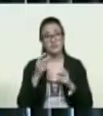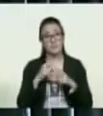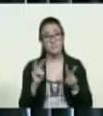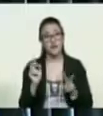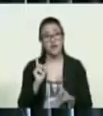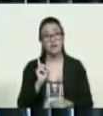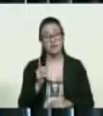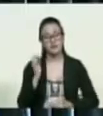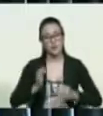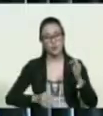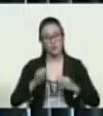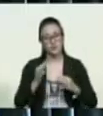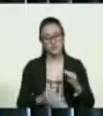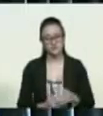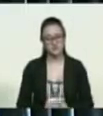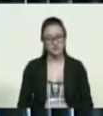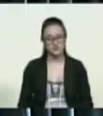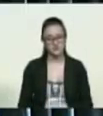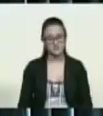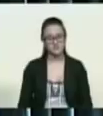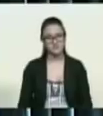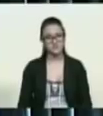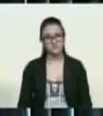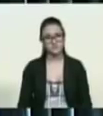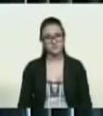hacerse justicia.